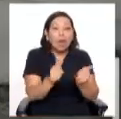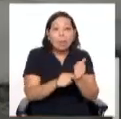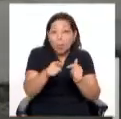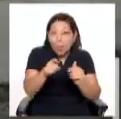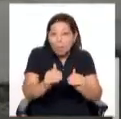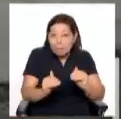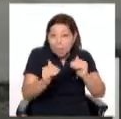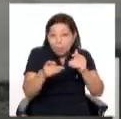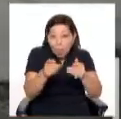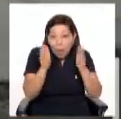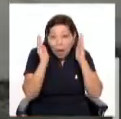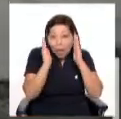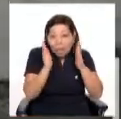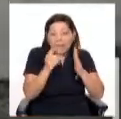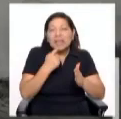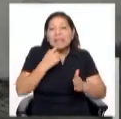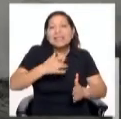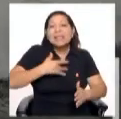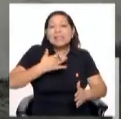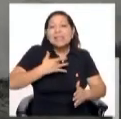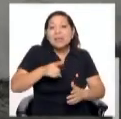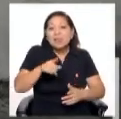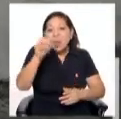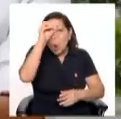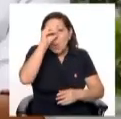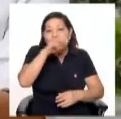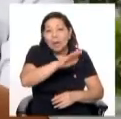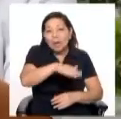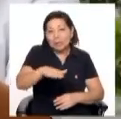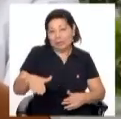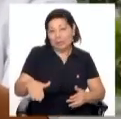mayores, estemos atentos a lo que sienten, a lo que opinan